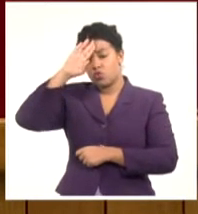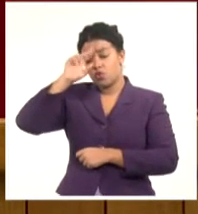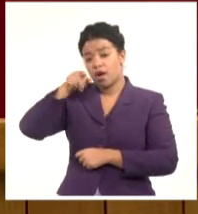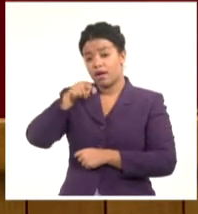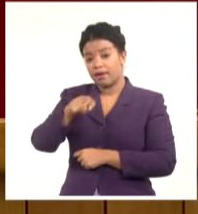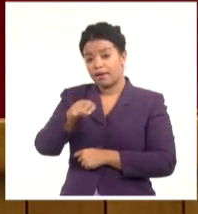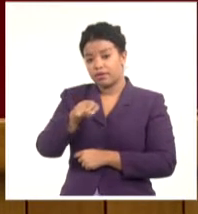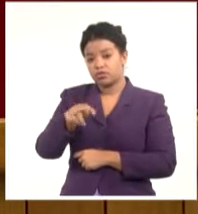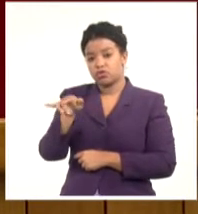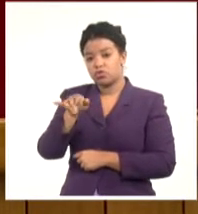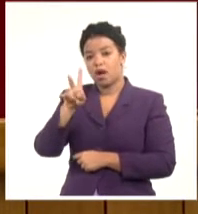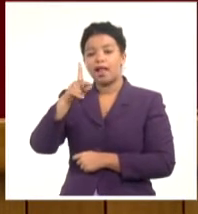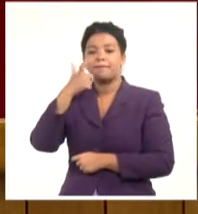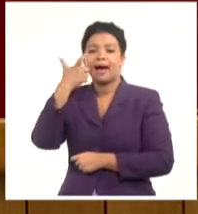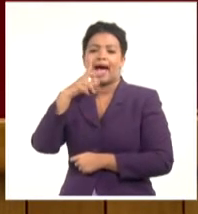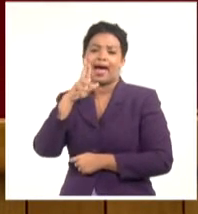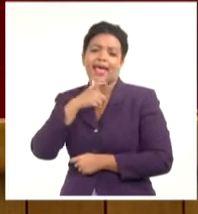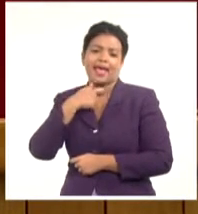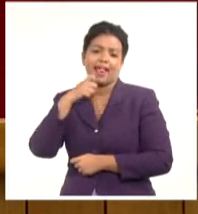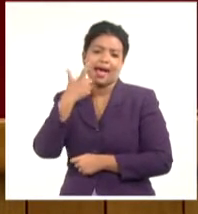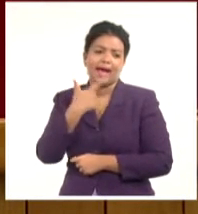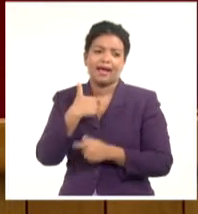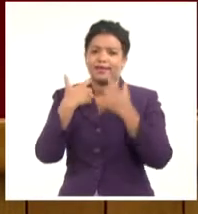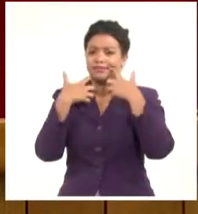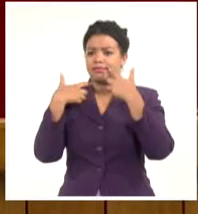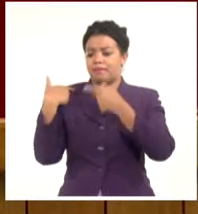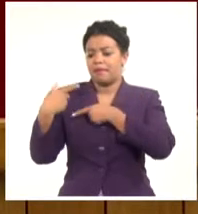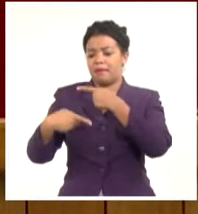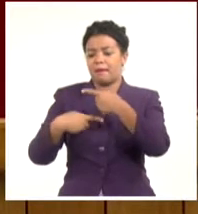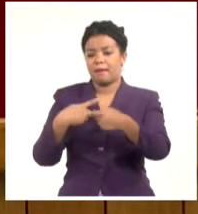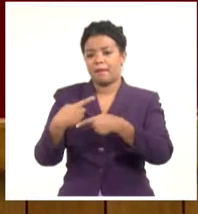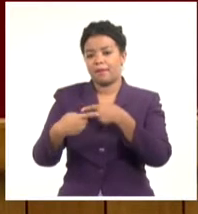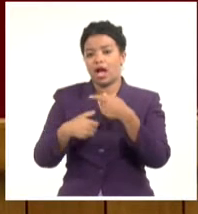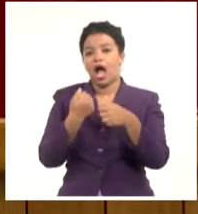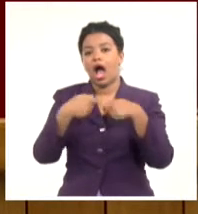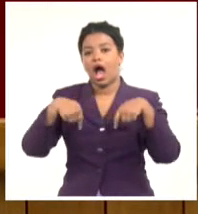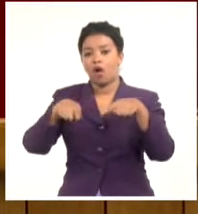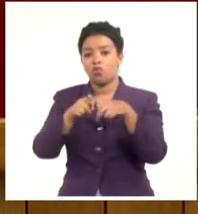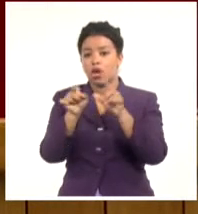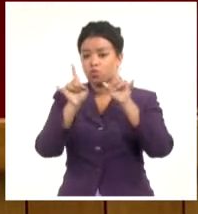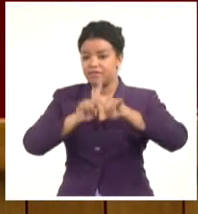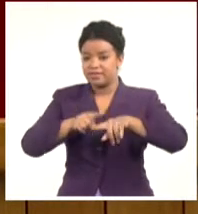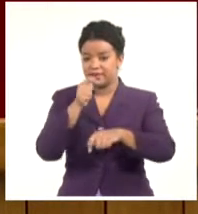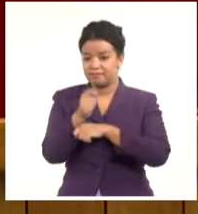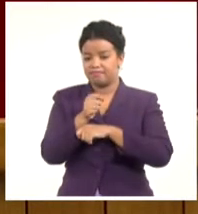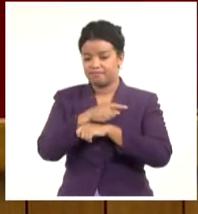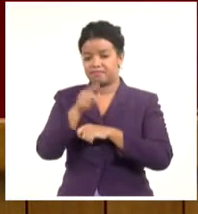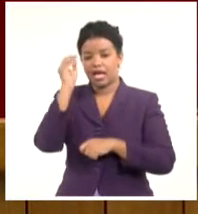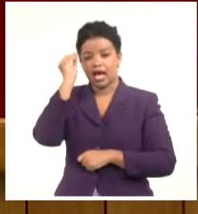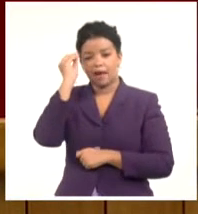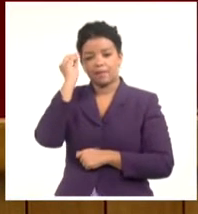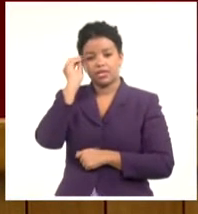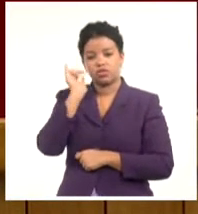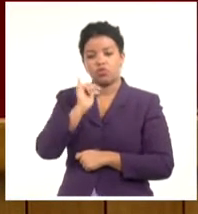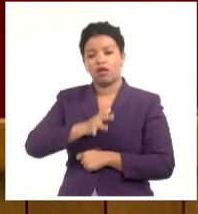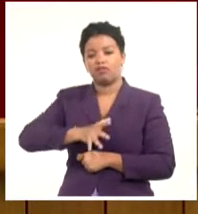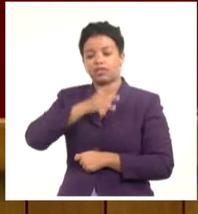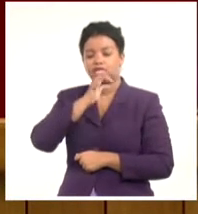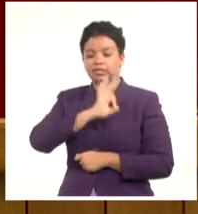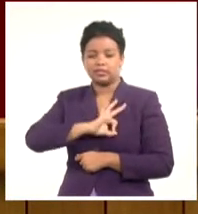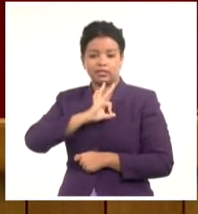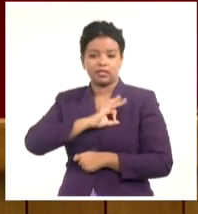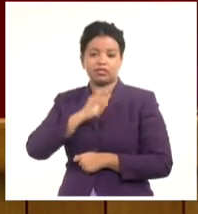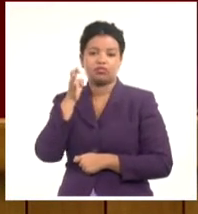padre Varela hasta nuestros días. En las aulas universitarias supo ver y sentir las venas del futuro